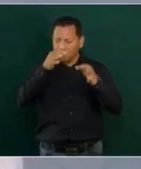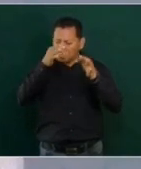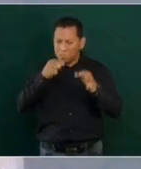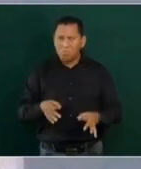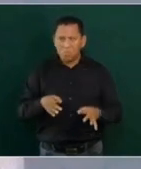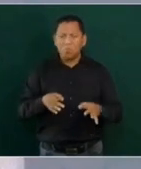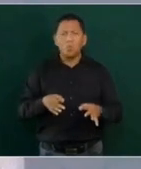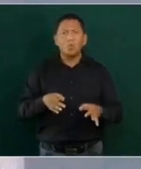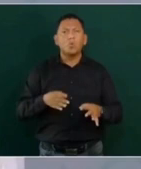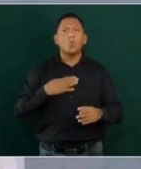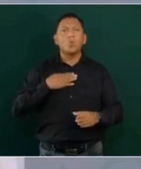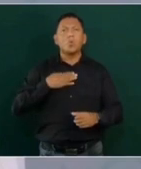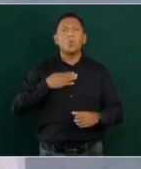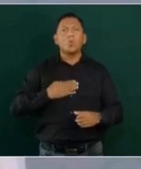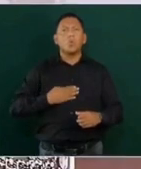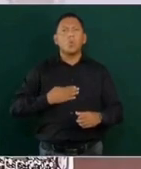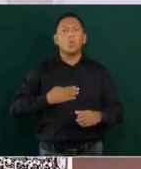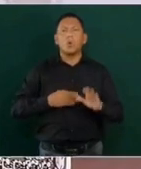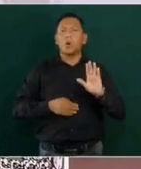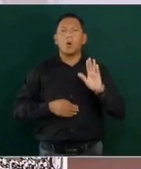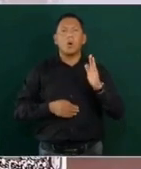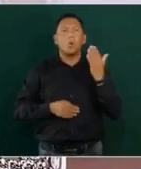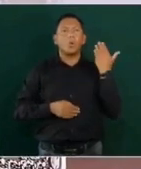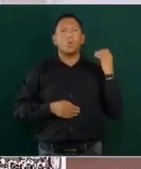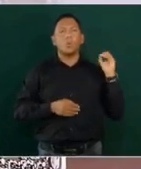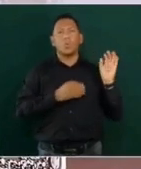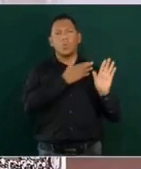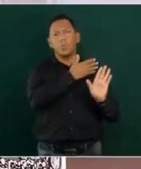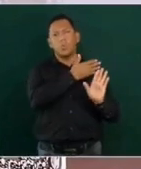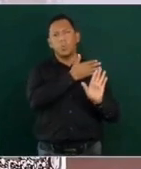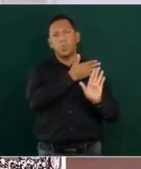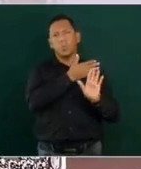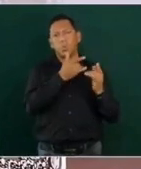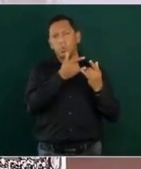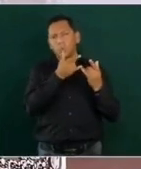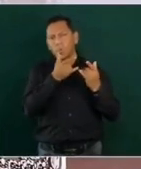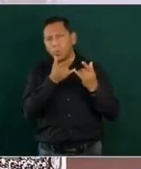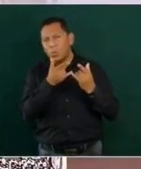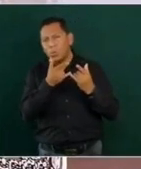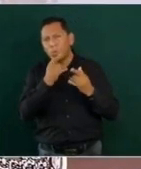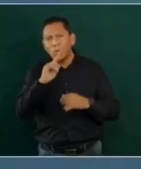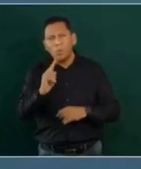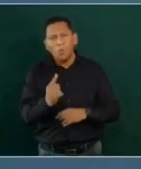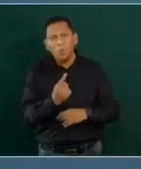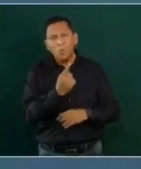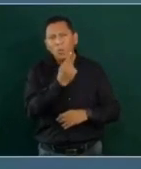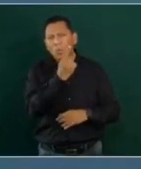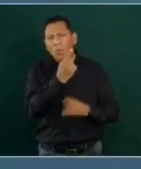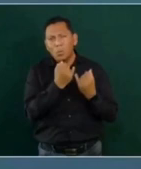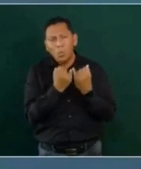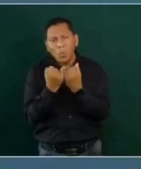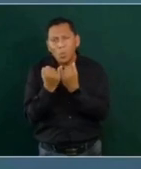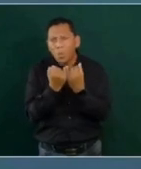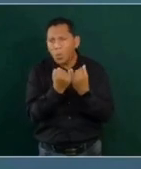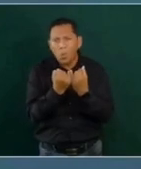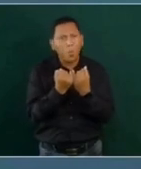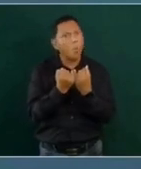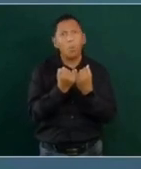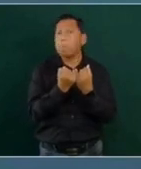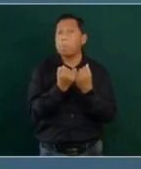auténticamente democrático. No ha habido en México un presidente con